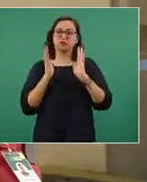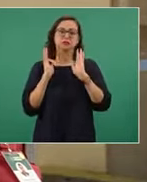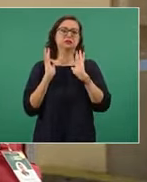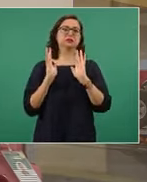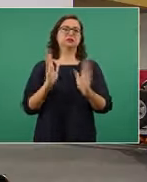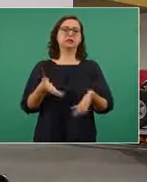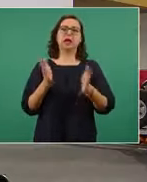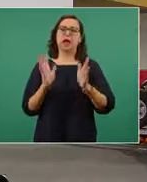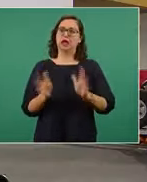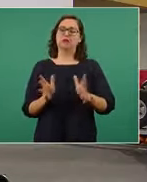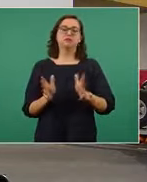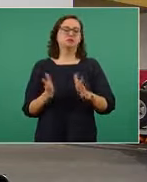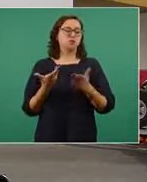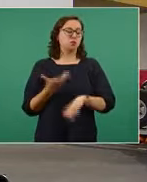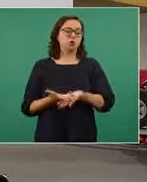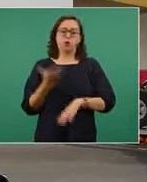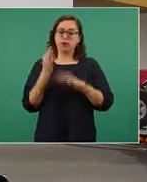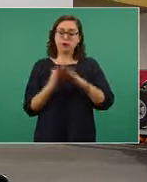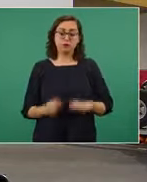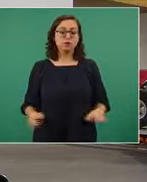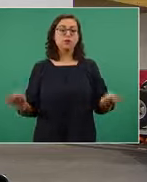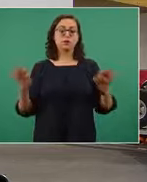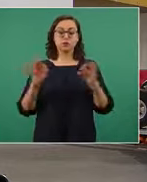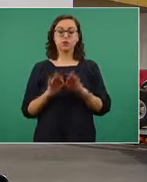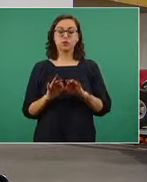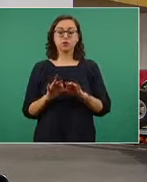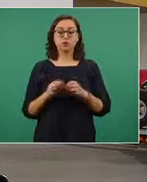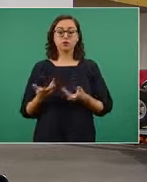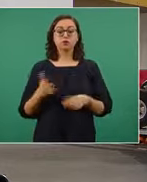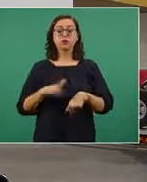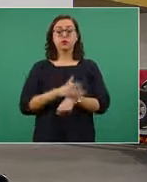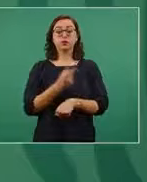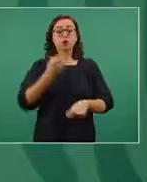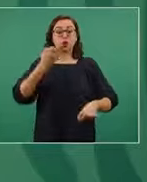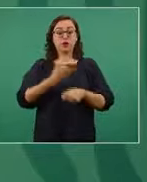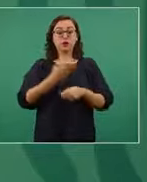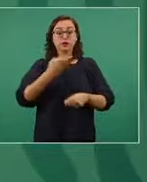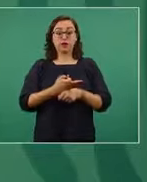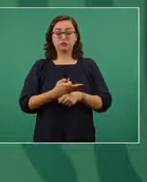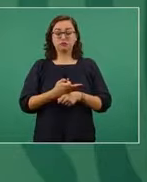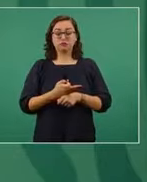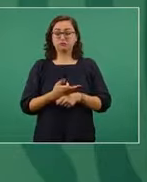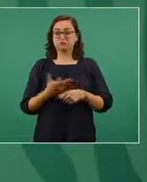representas, porque aquí te escucharon